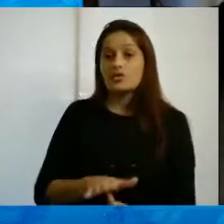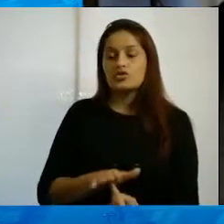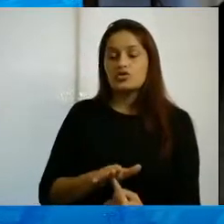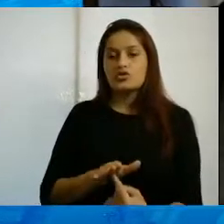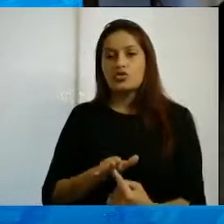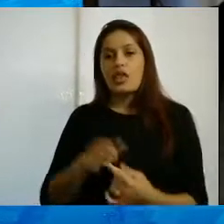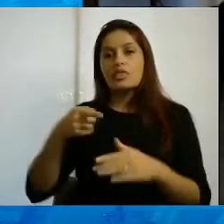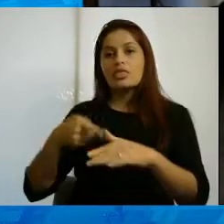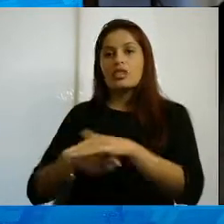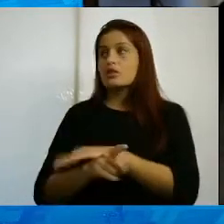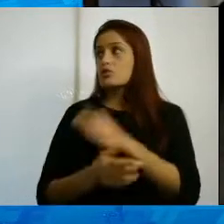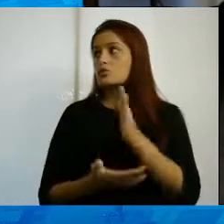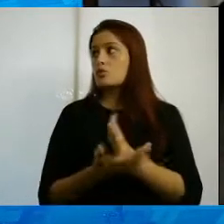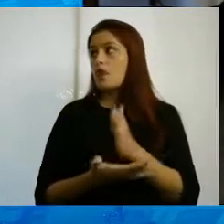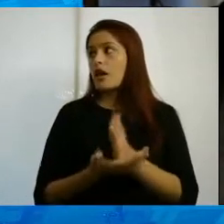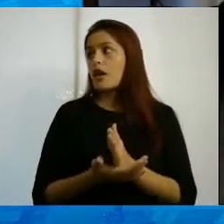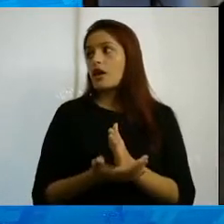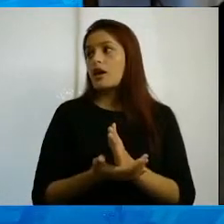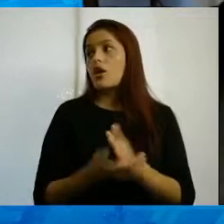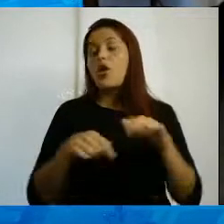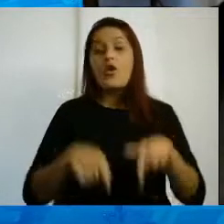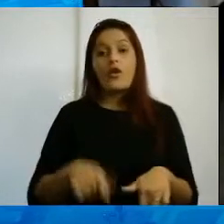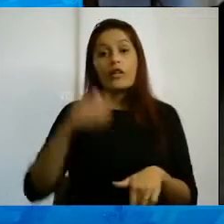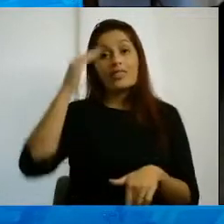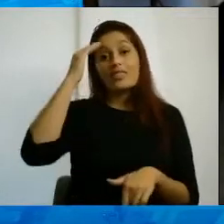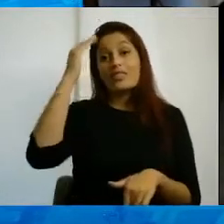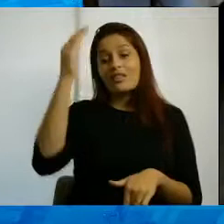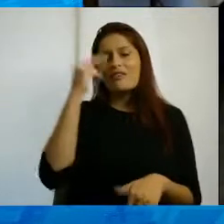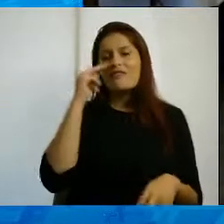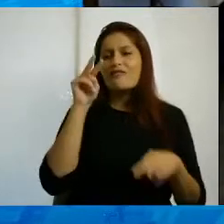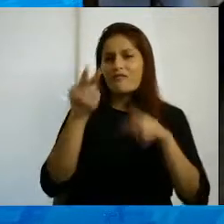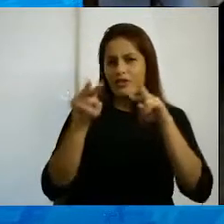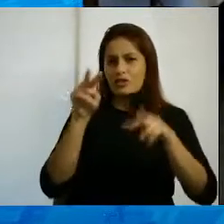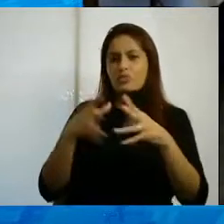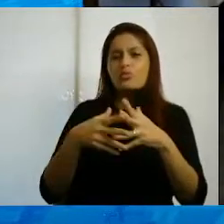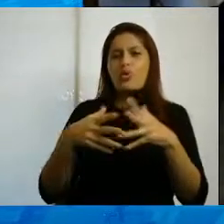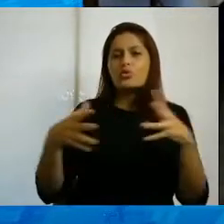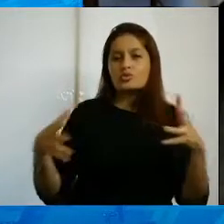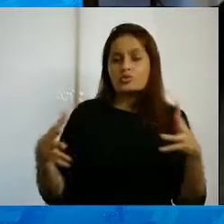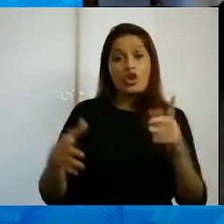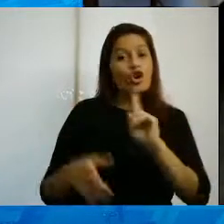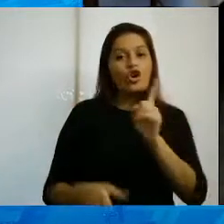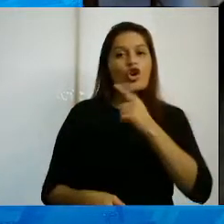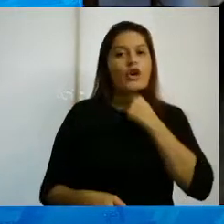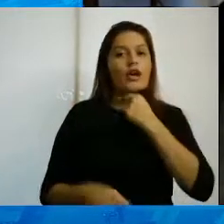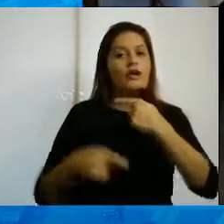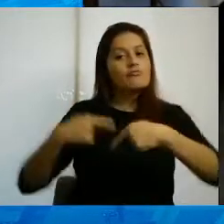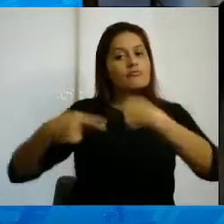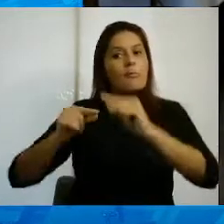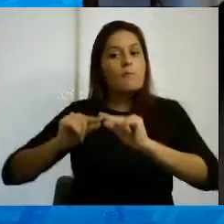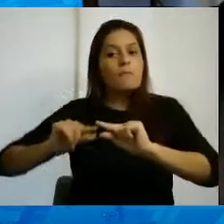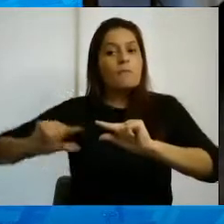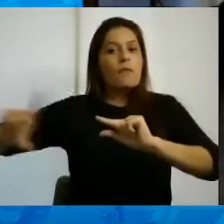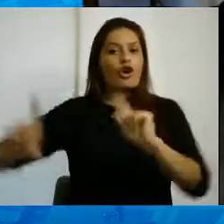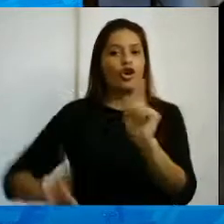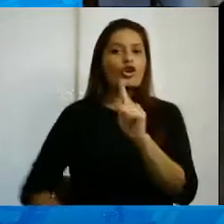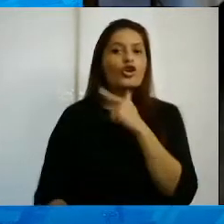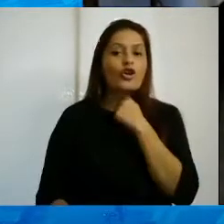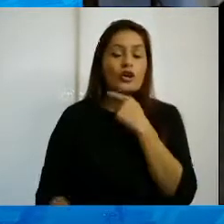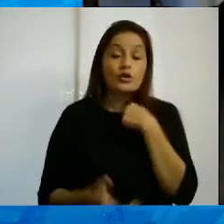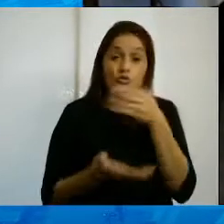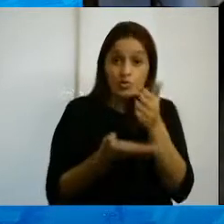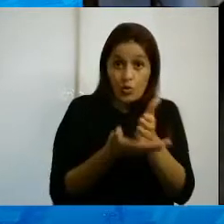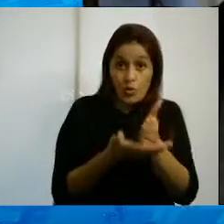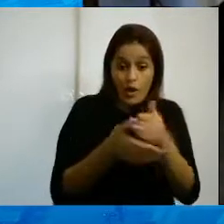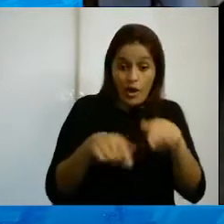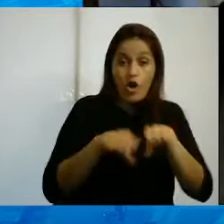de los mismos colegios. Yo creo que hoy en día nos hemos visto afectados por esto, no queremos que esto pase a mayor, y yo creo que en todas partes, tanto en los colegios de